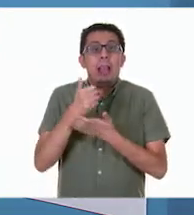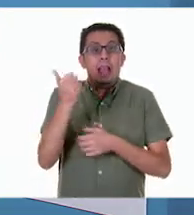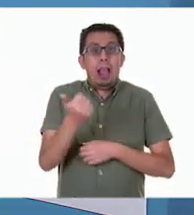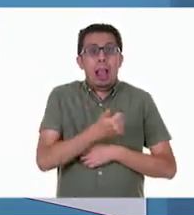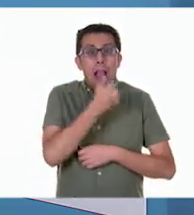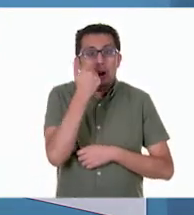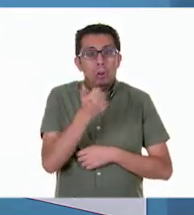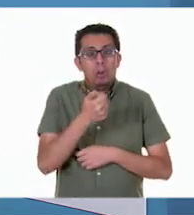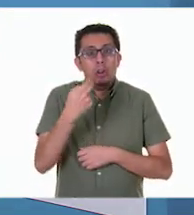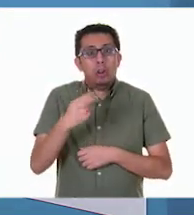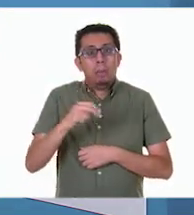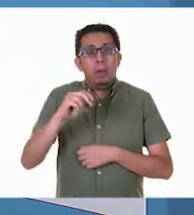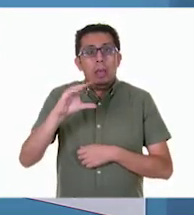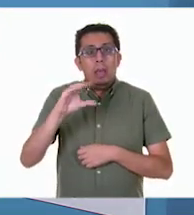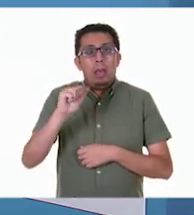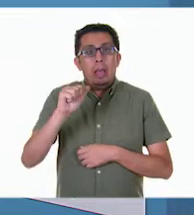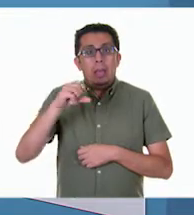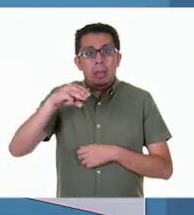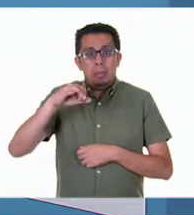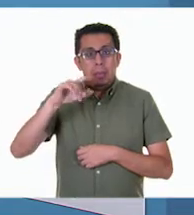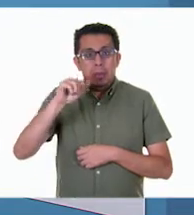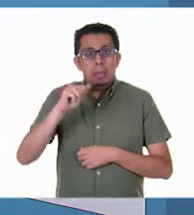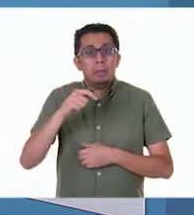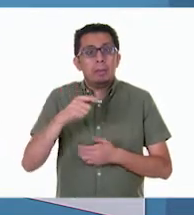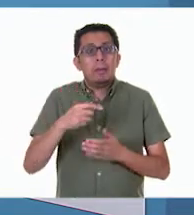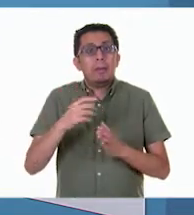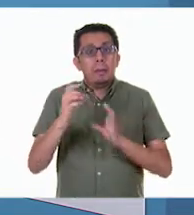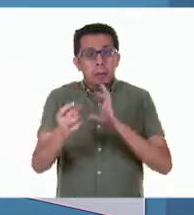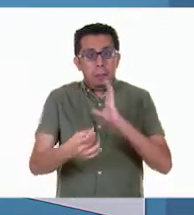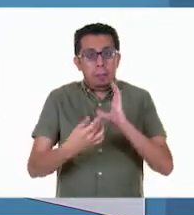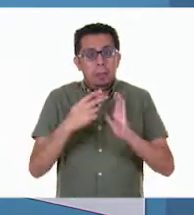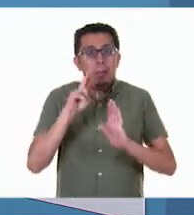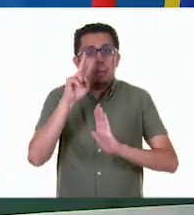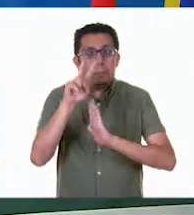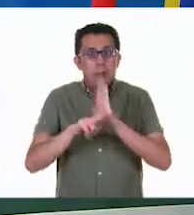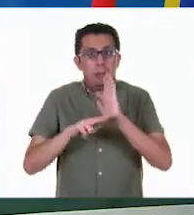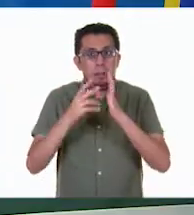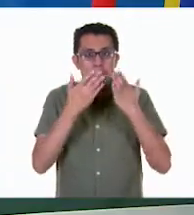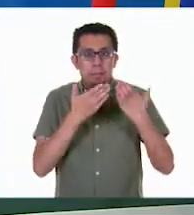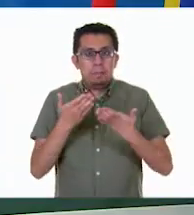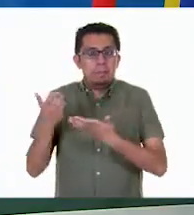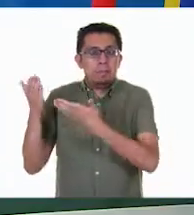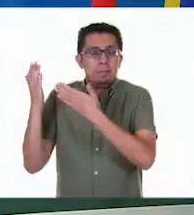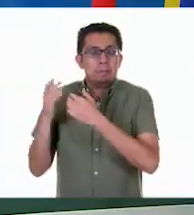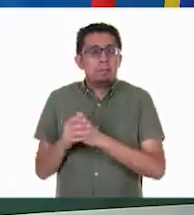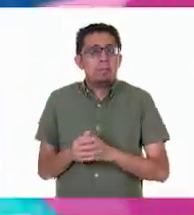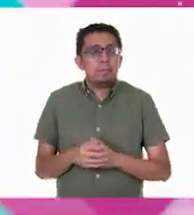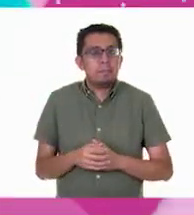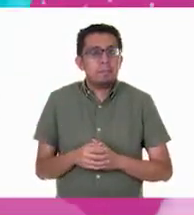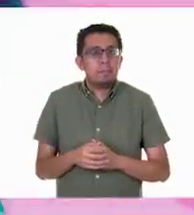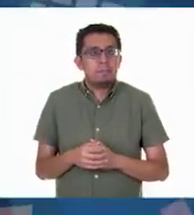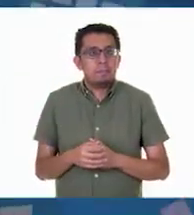llamada Camila, quien nos manda el siguiente video. ¡Pues vamos a verlo!